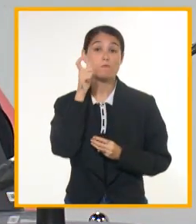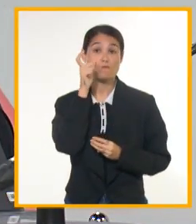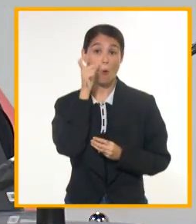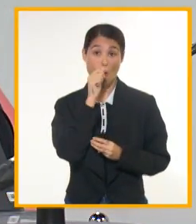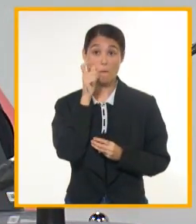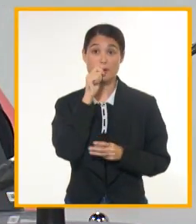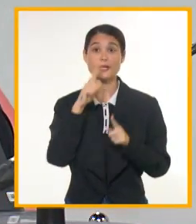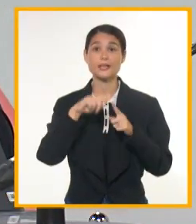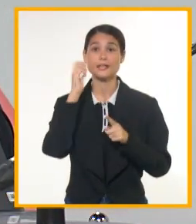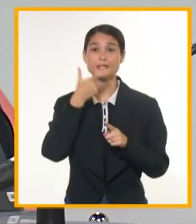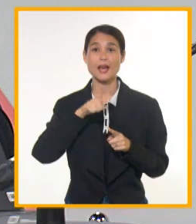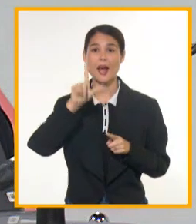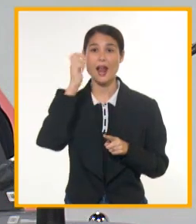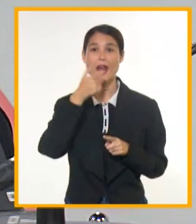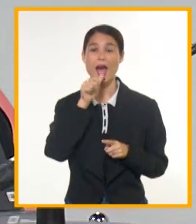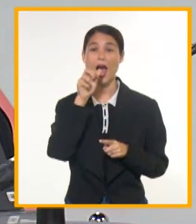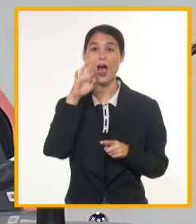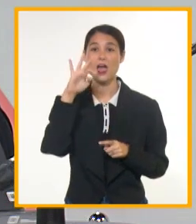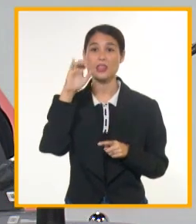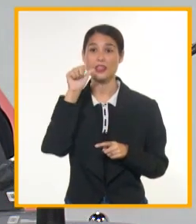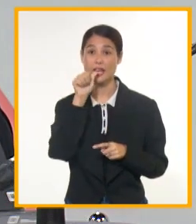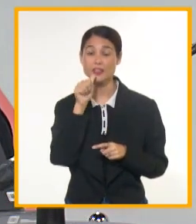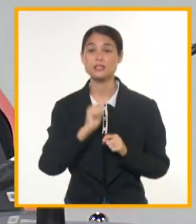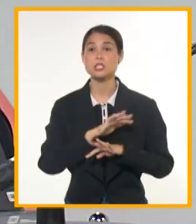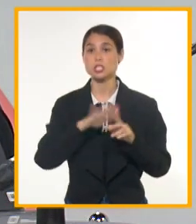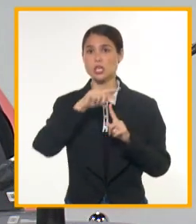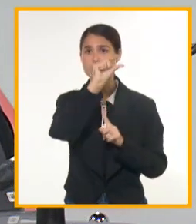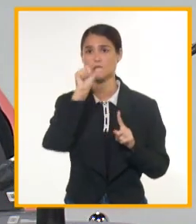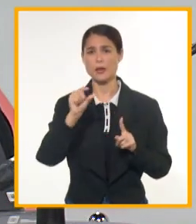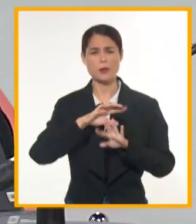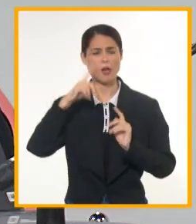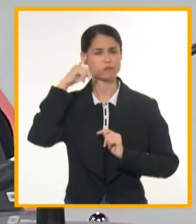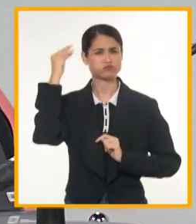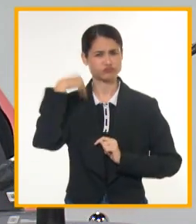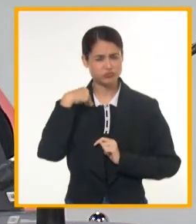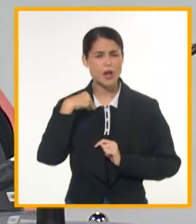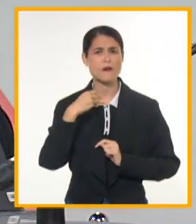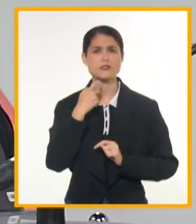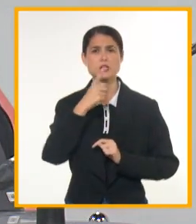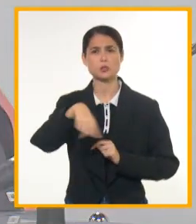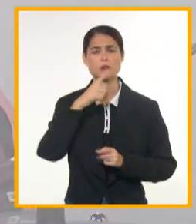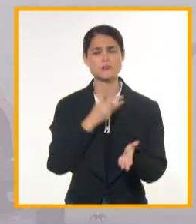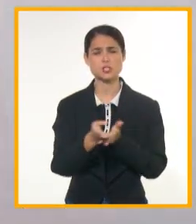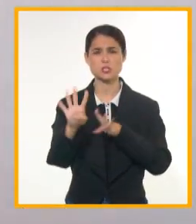ya conoce nuestros temas, conoce nuestros panelistas. Por favor, quédese junto a nosotros.